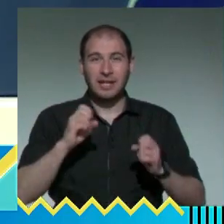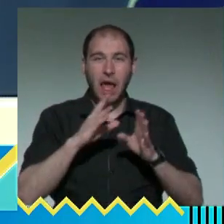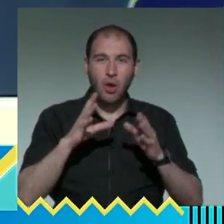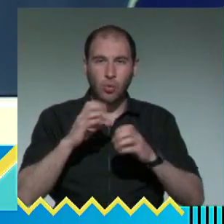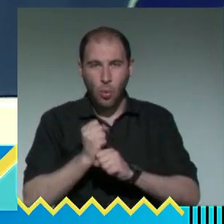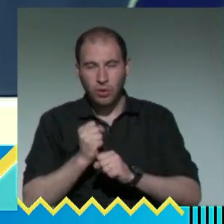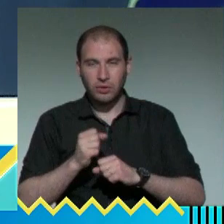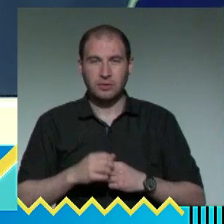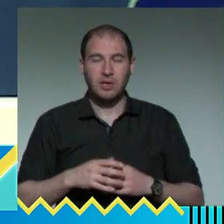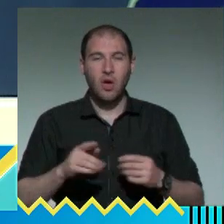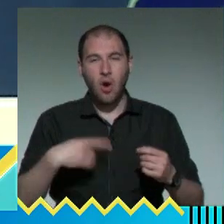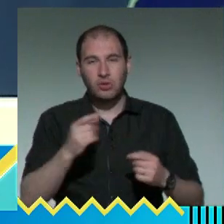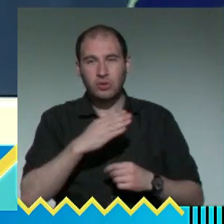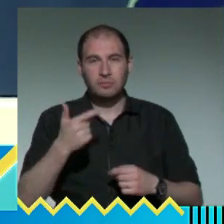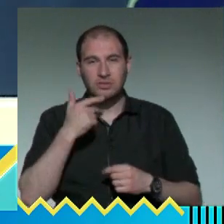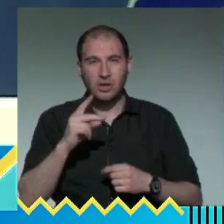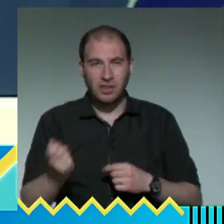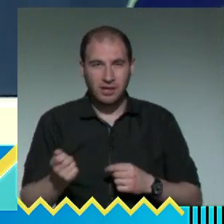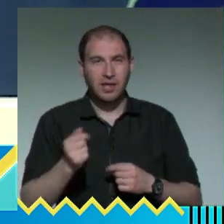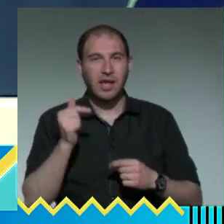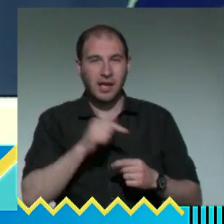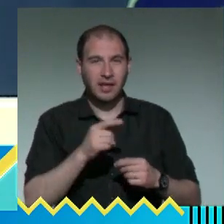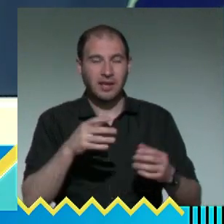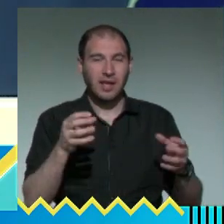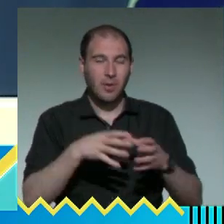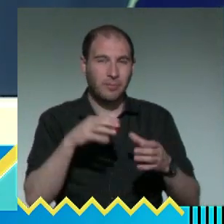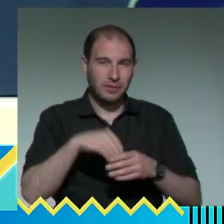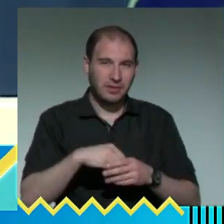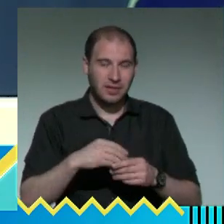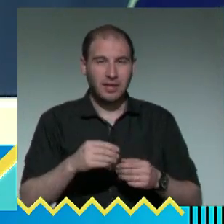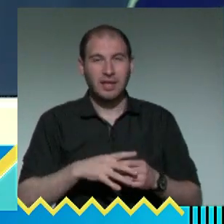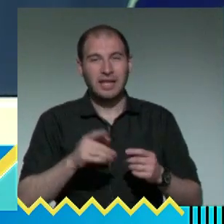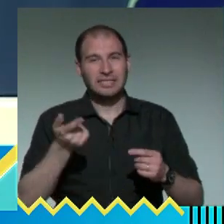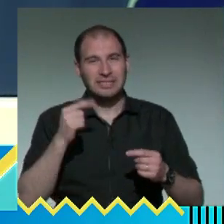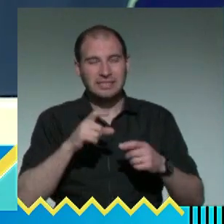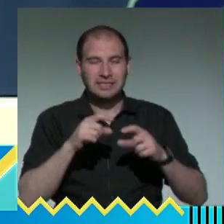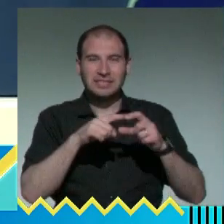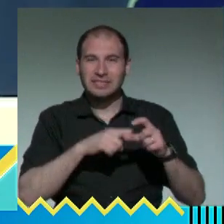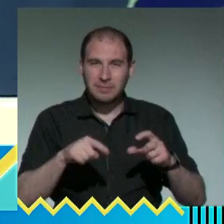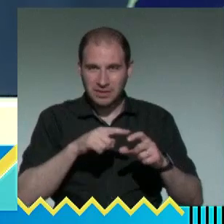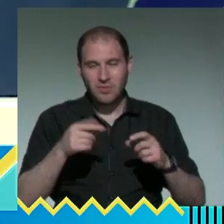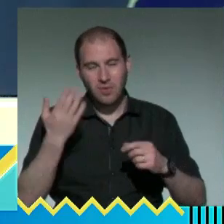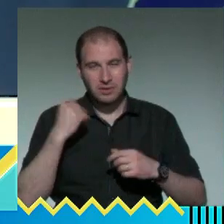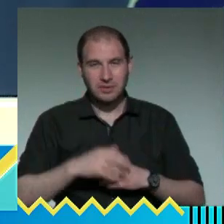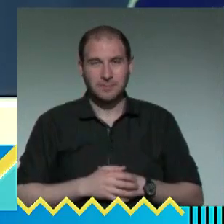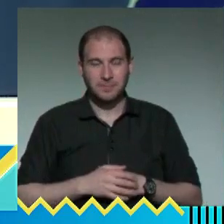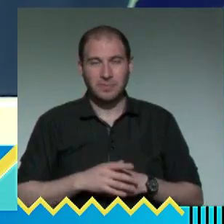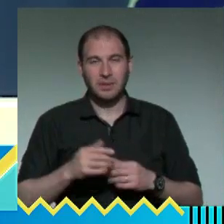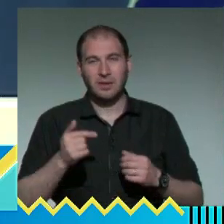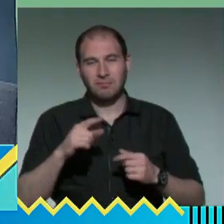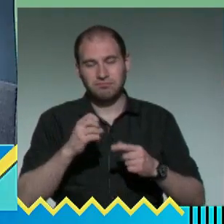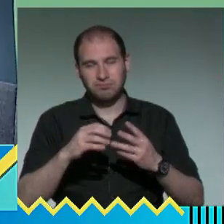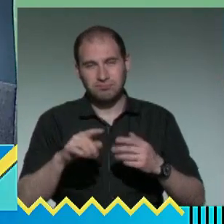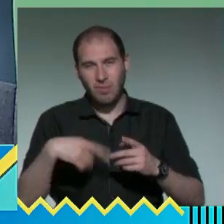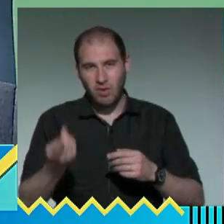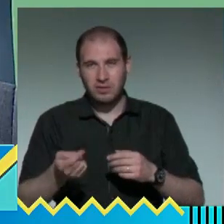otra banda cover de Soda. Bien, y pasaste por Claro Oscuro. Bueno, Semicírculo era la banda... Semicírculo era nuestra banda, Claro Oscuro era la de Leo, que también